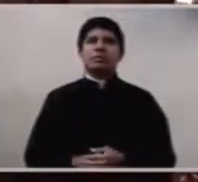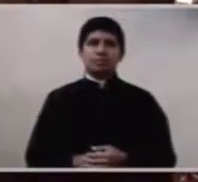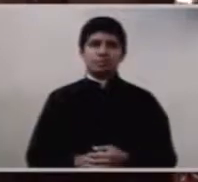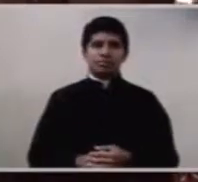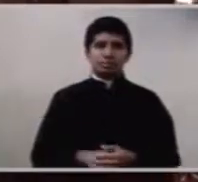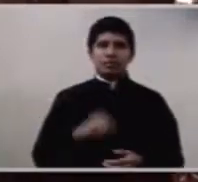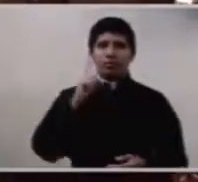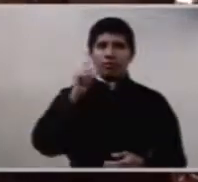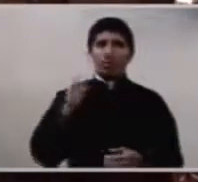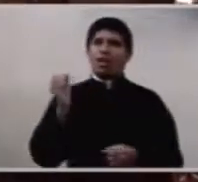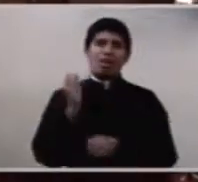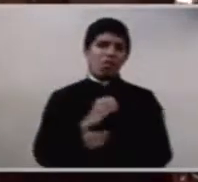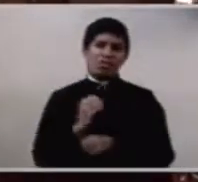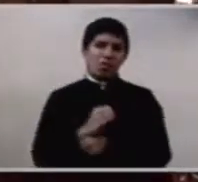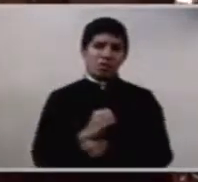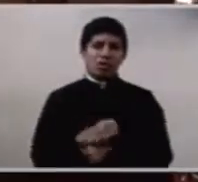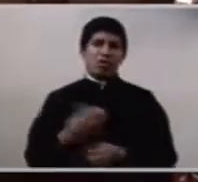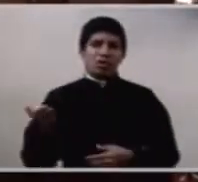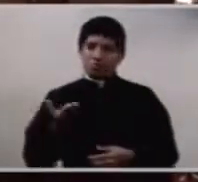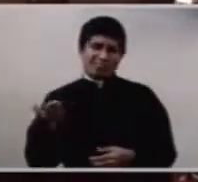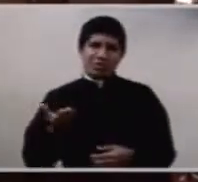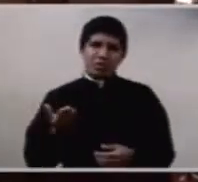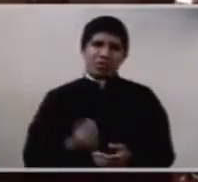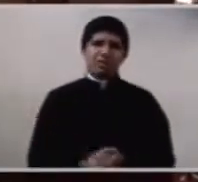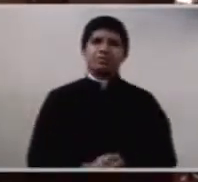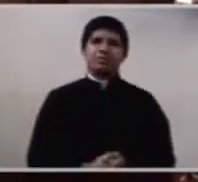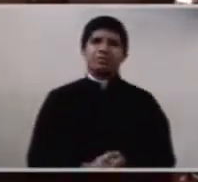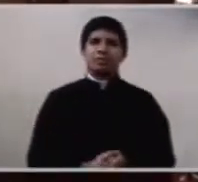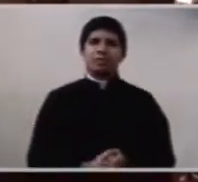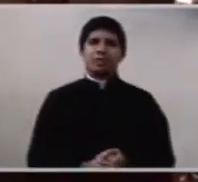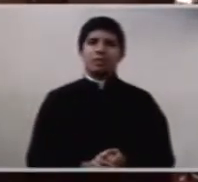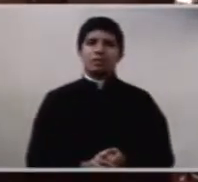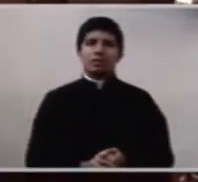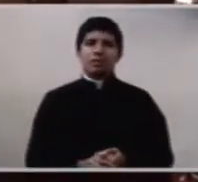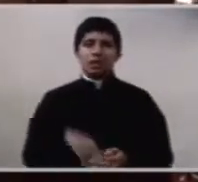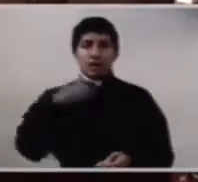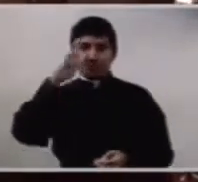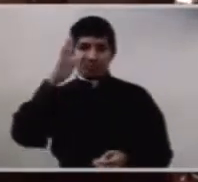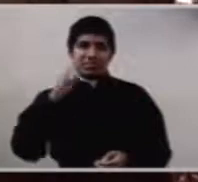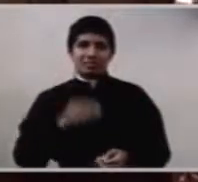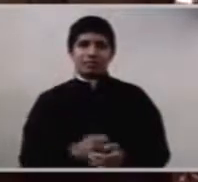mañana. Se le quedó el señor mañana. Y se me hace que con nuestro Señor